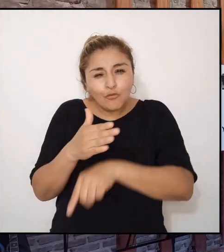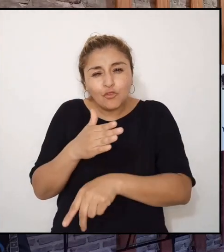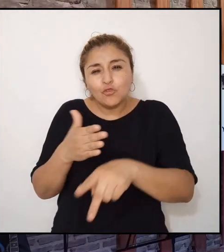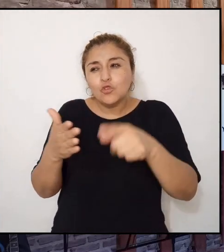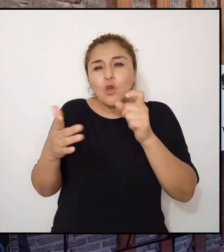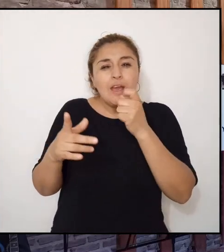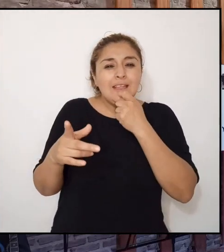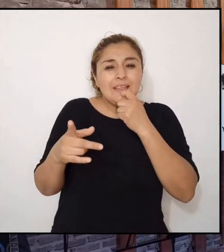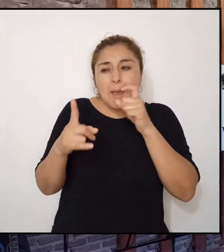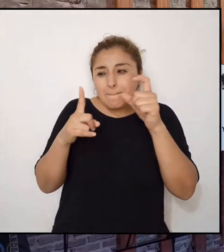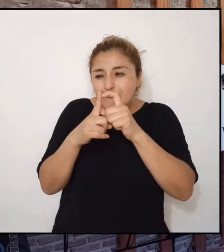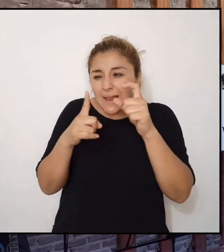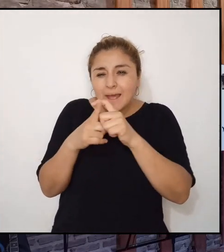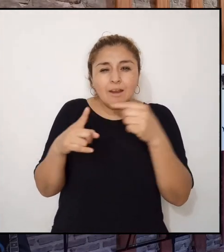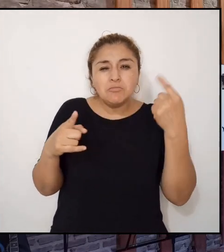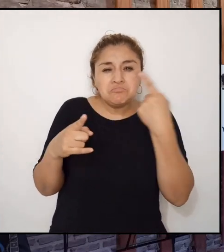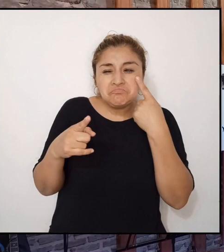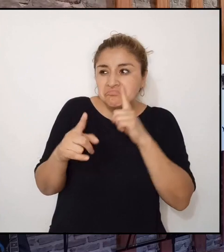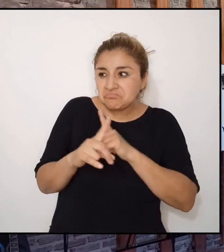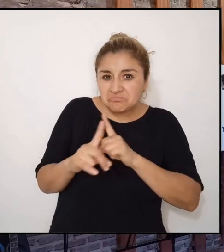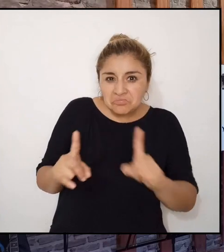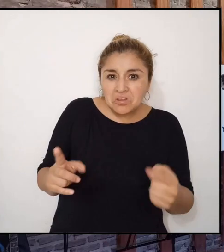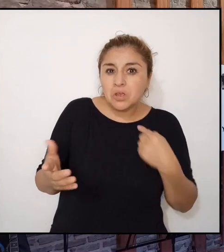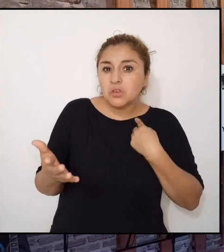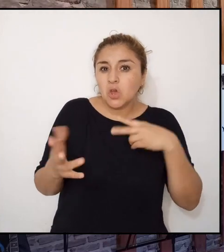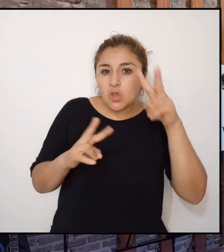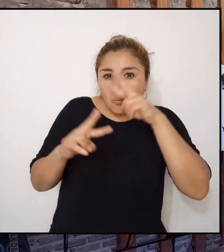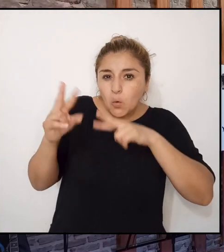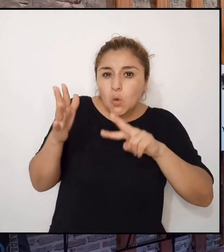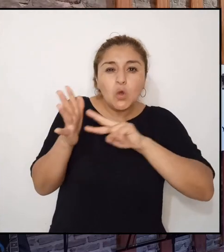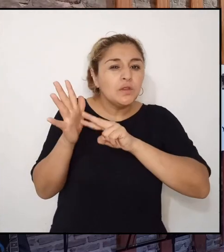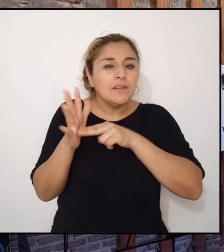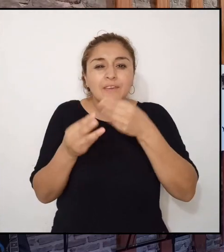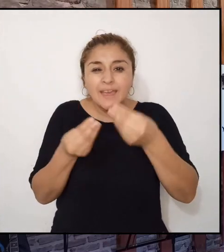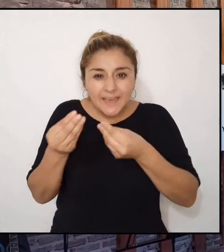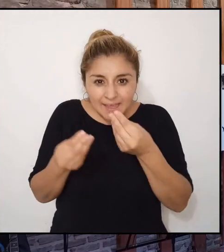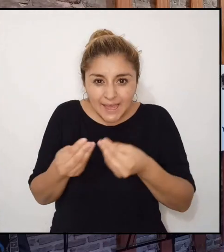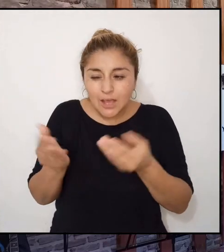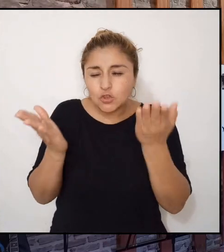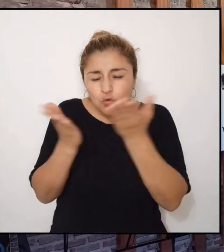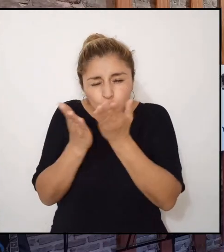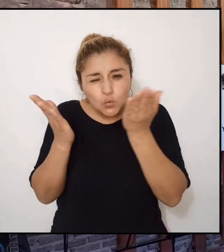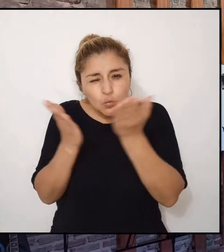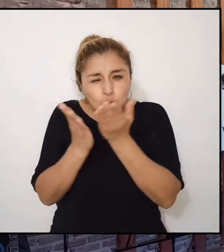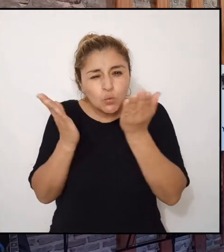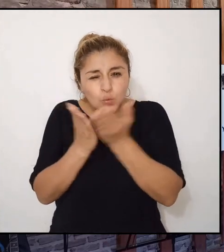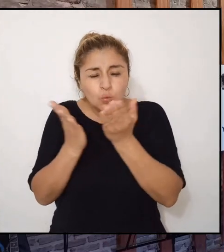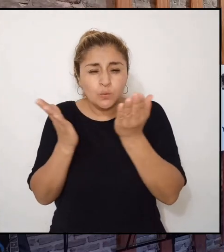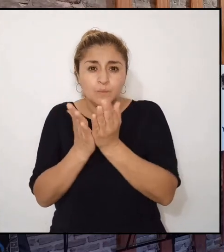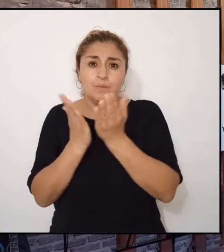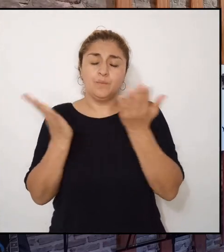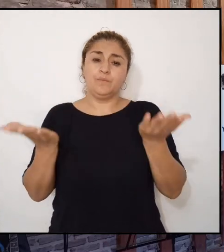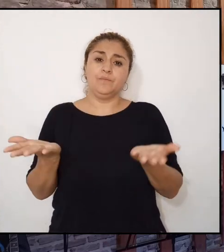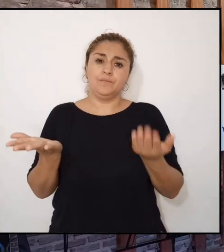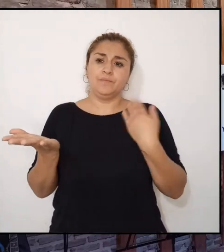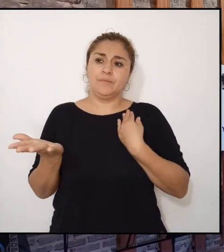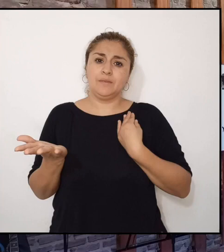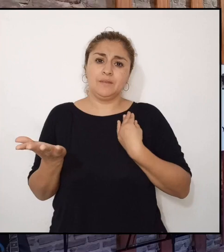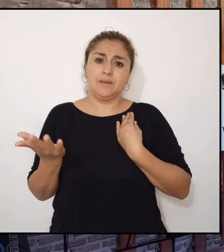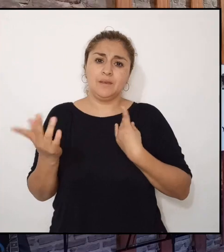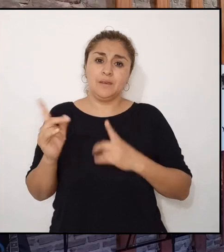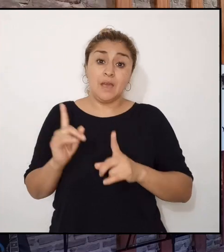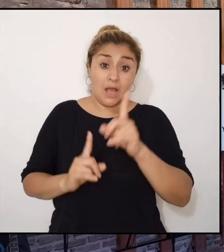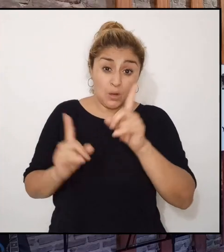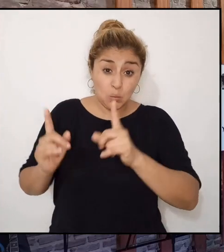Específicamente, estudiar la Biblia. Amén. No, ¿por qué estudia el pastor? Si ya estudia el pastor, ¿para qué voy a estudiar yo?